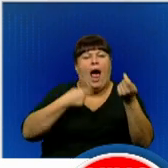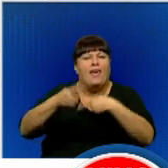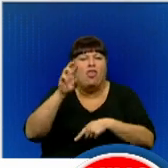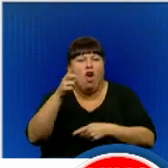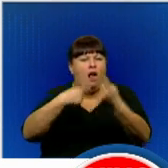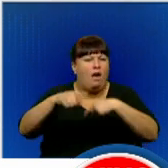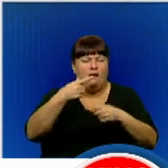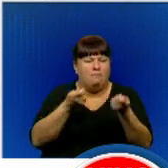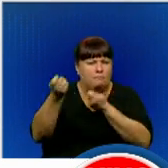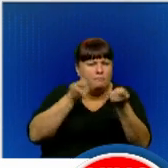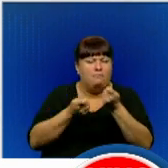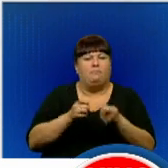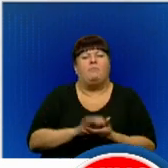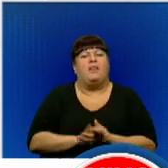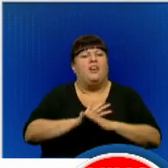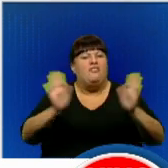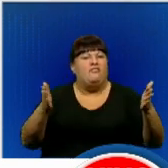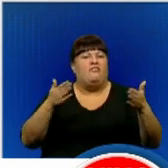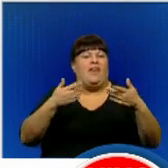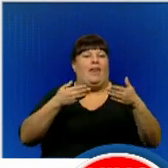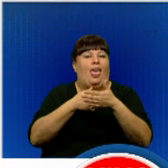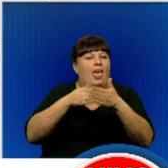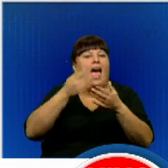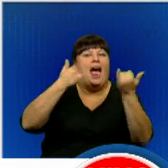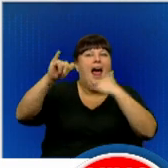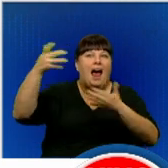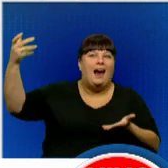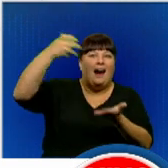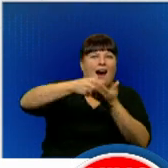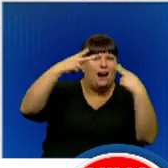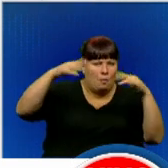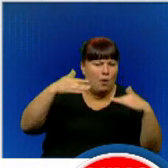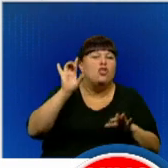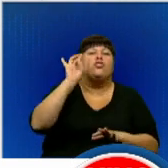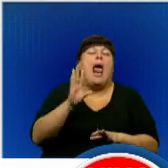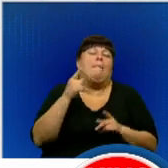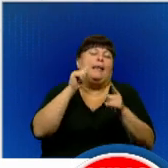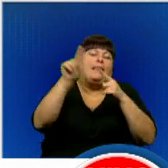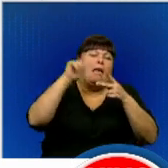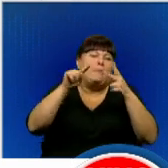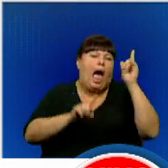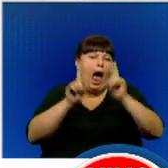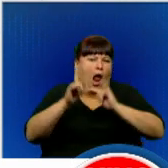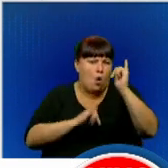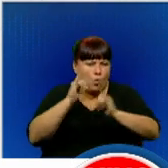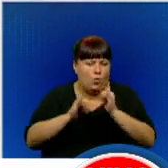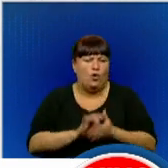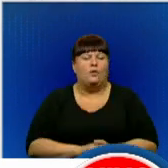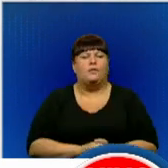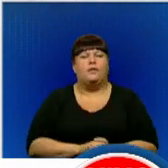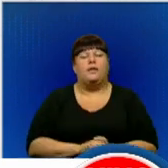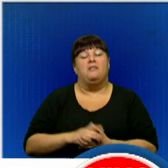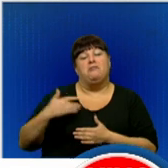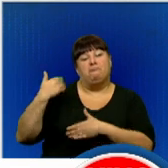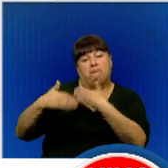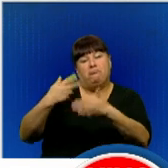financiera desaparición de barreras a la inversión extranjera directa sólo para nombrar algunas un poquito